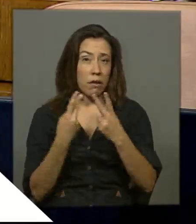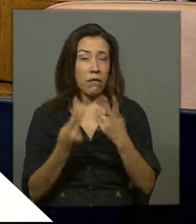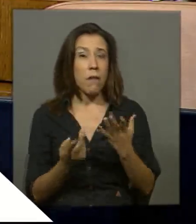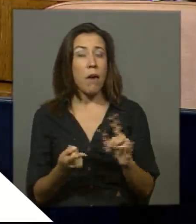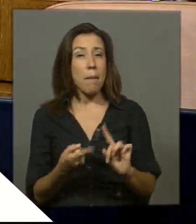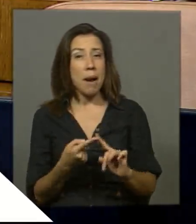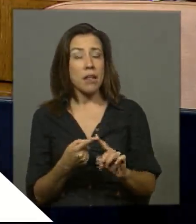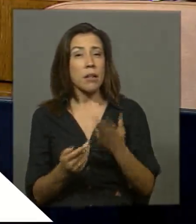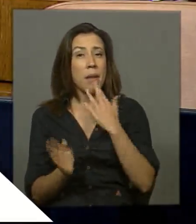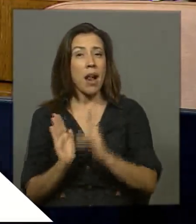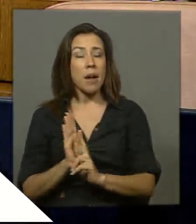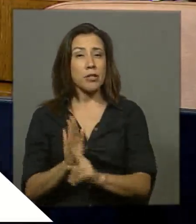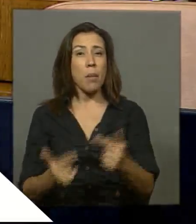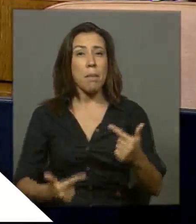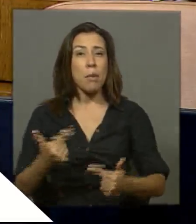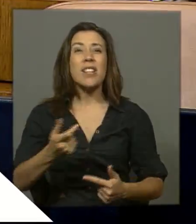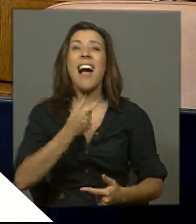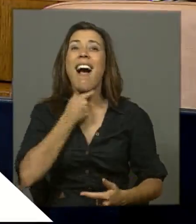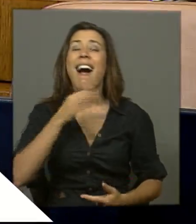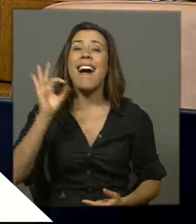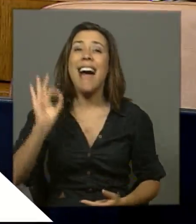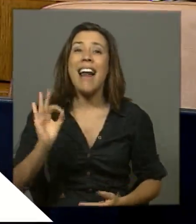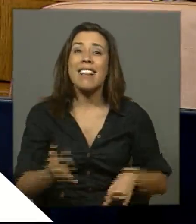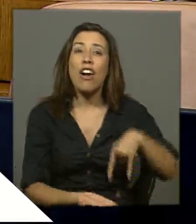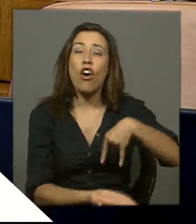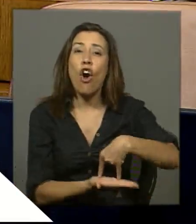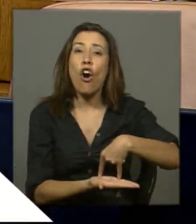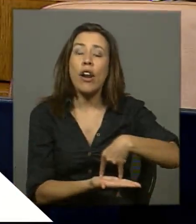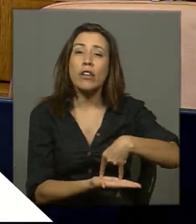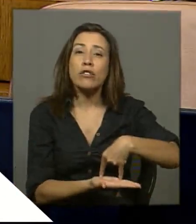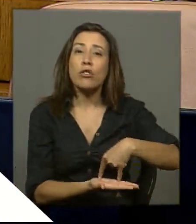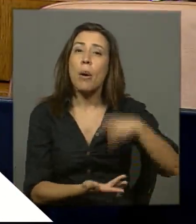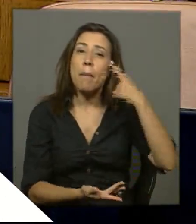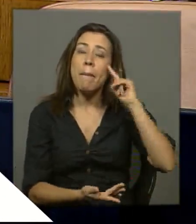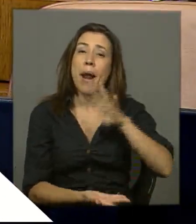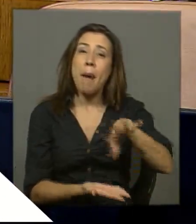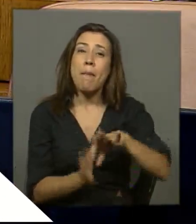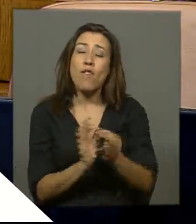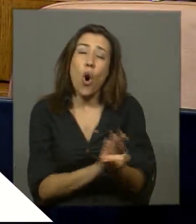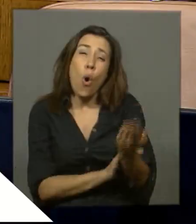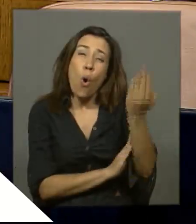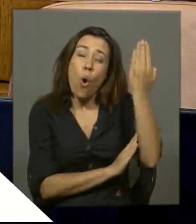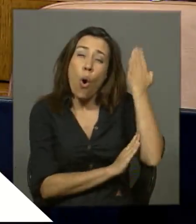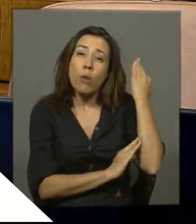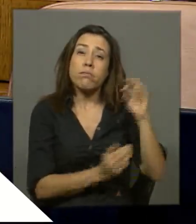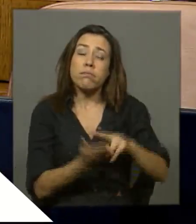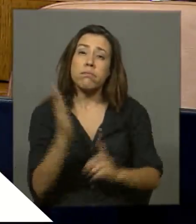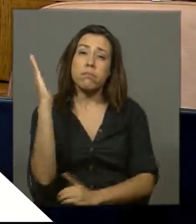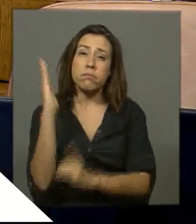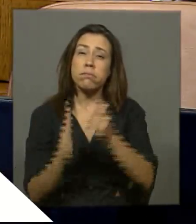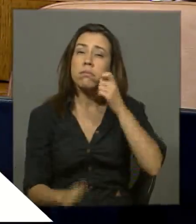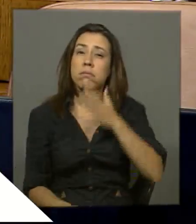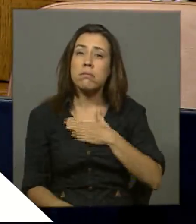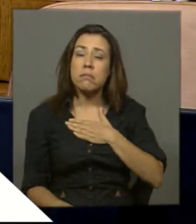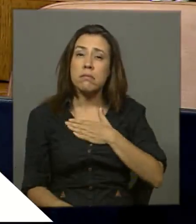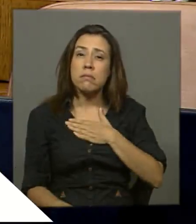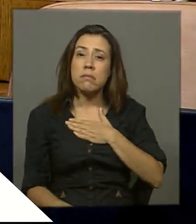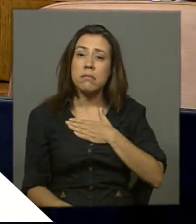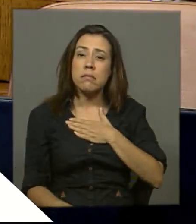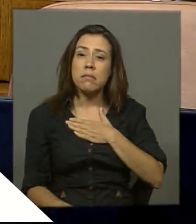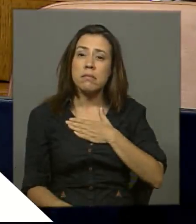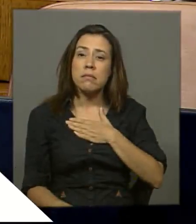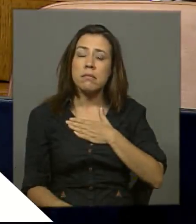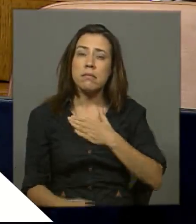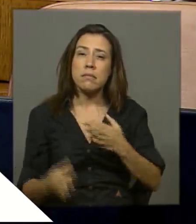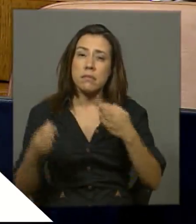participación y representación política garantizada en este Congreso Nacional para los pueblos originarios y un real desarrollo humano